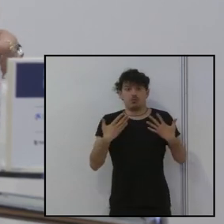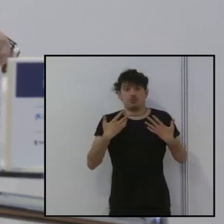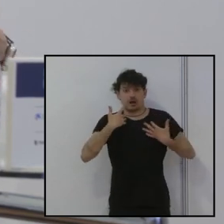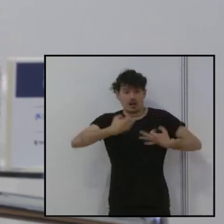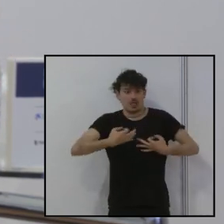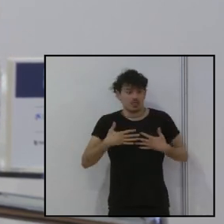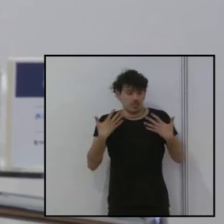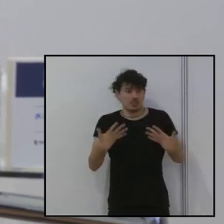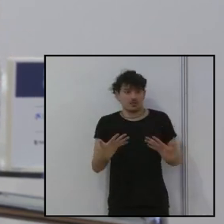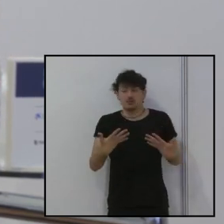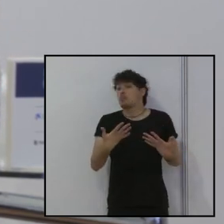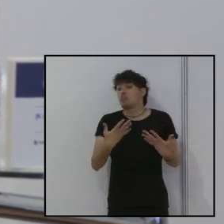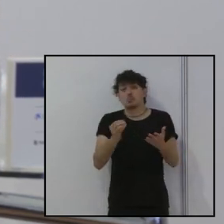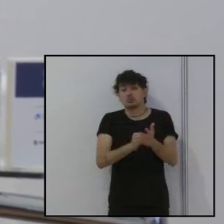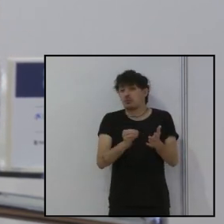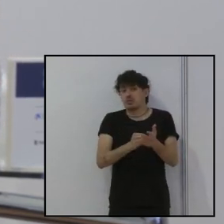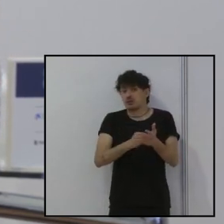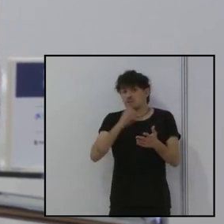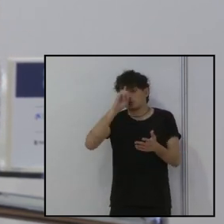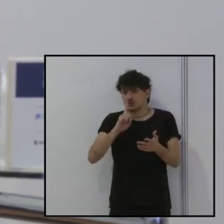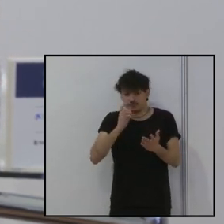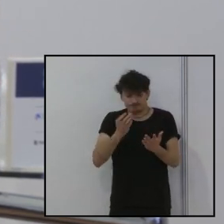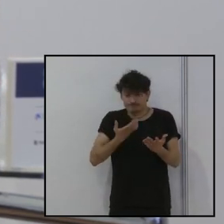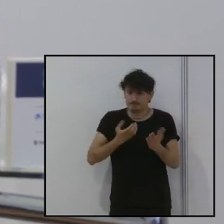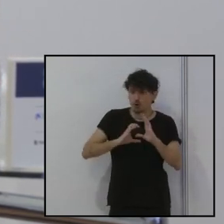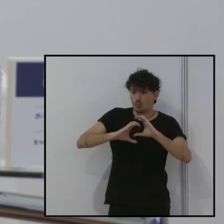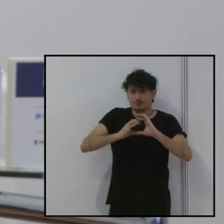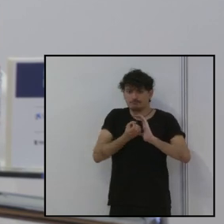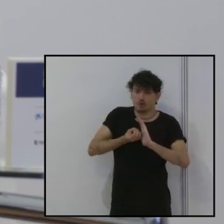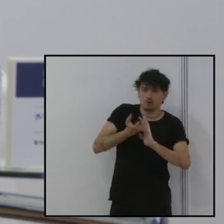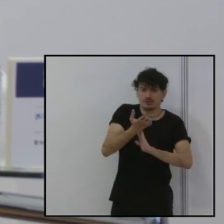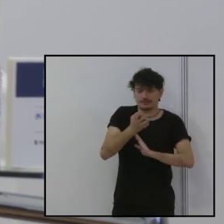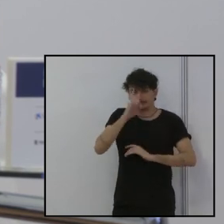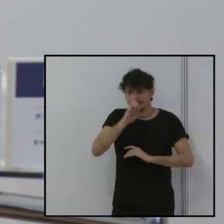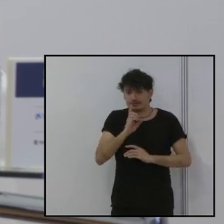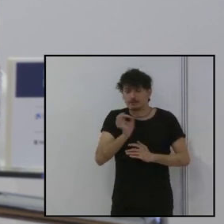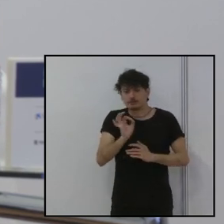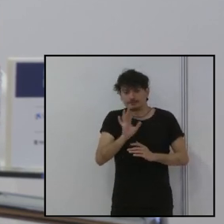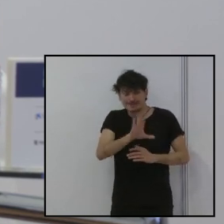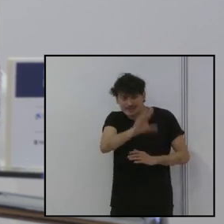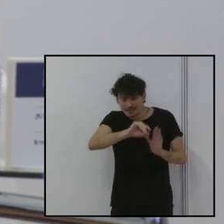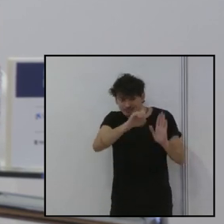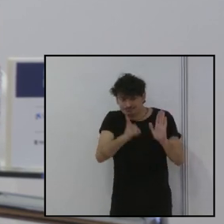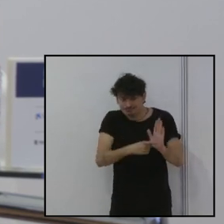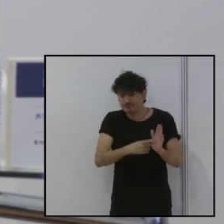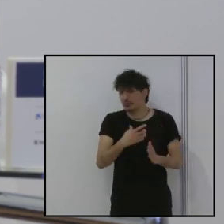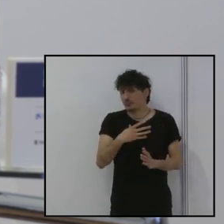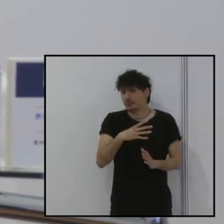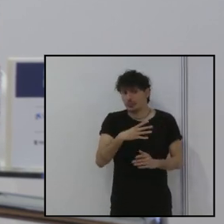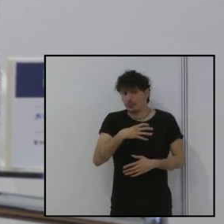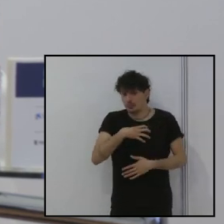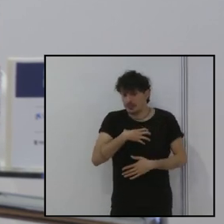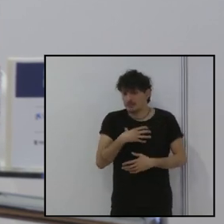es que sin saber verbalizarlo, ni siquiera sin saber poder comprenderlo conscientemente,